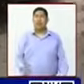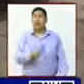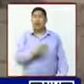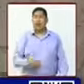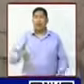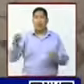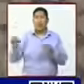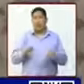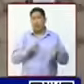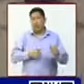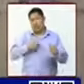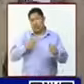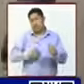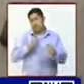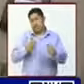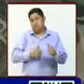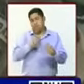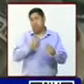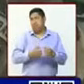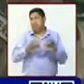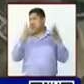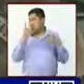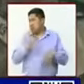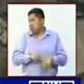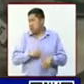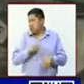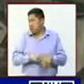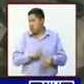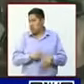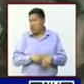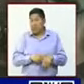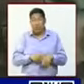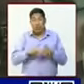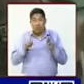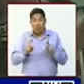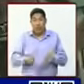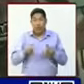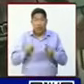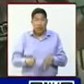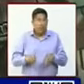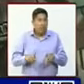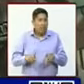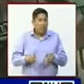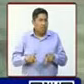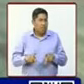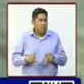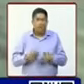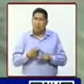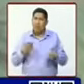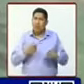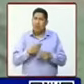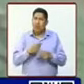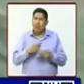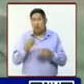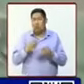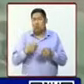Se ha realizado este seguimiento de este caso ya hace bastante tiempo. Los aprehendidos son oriundos de